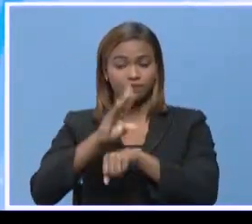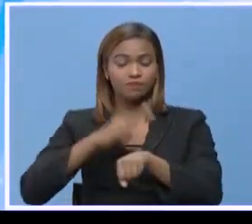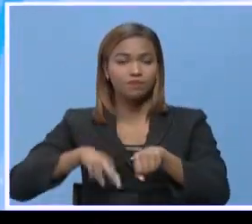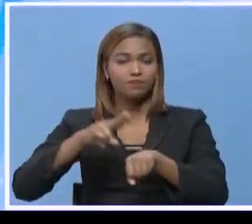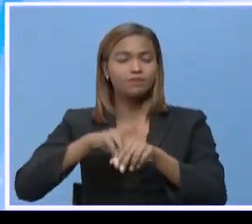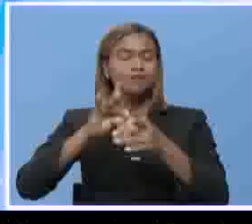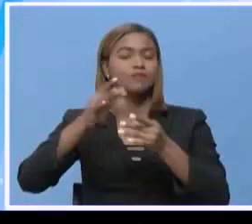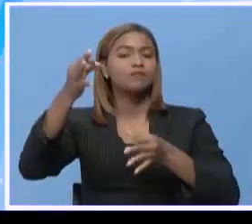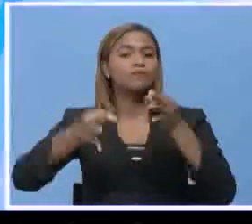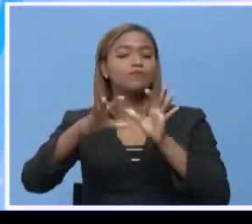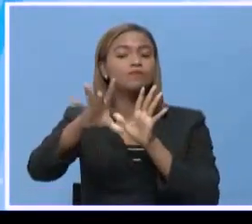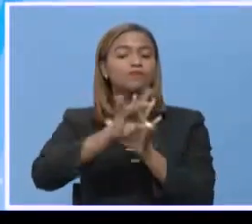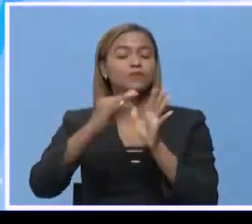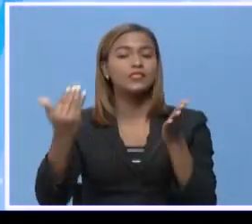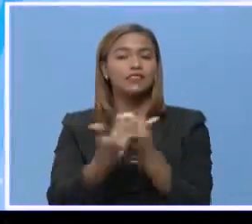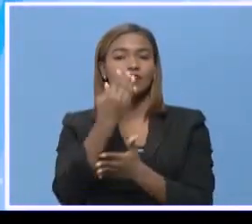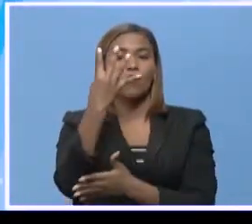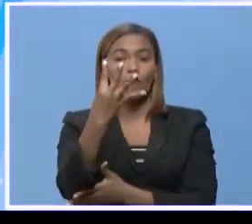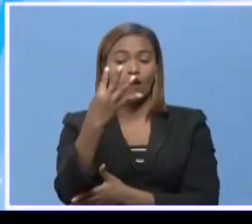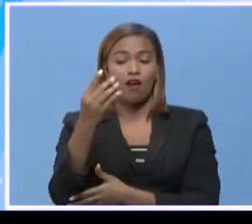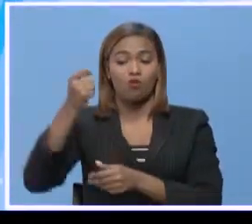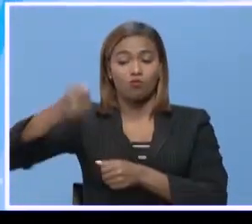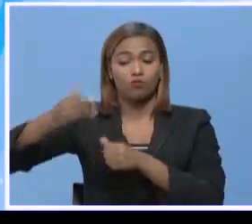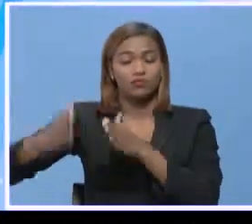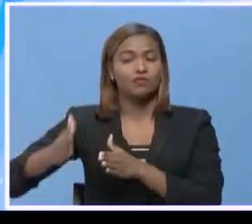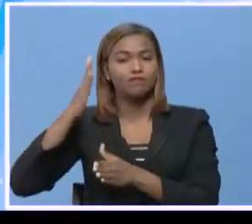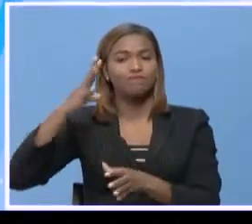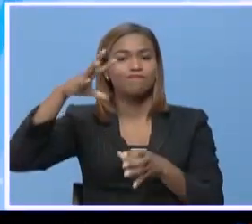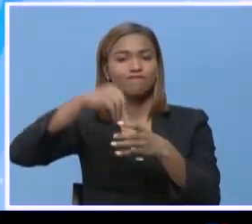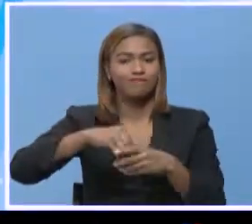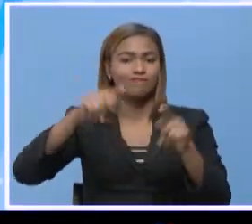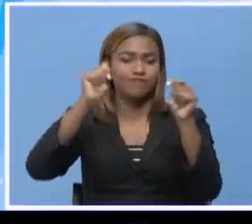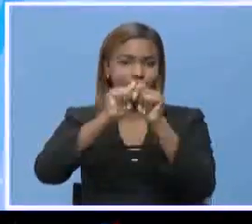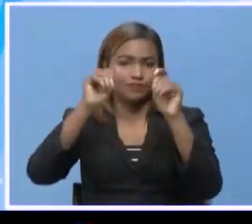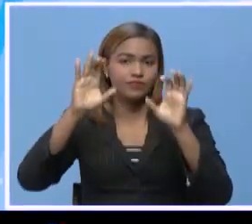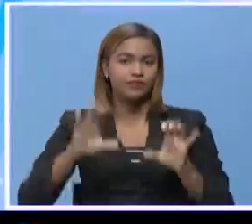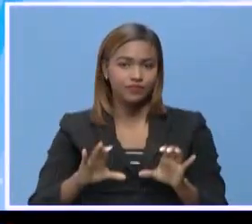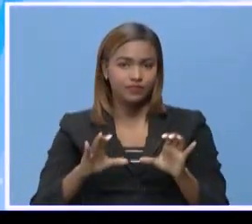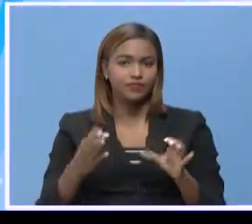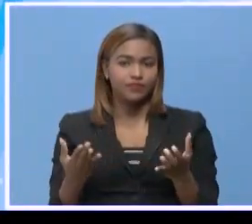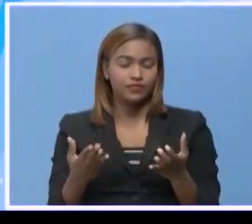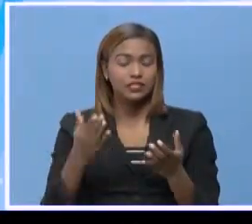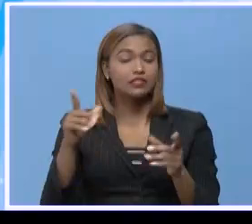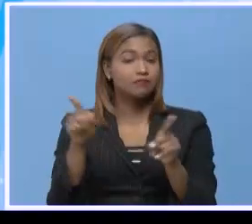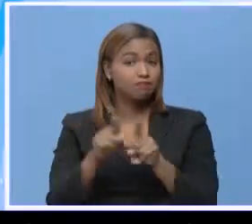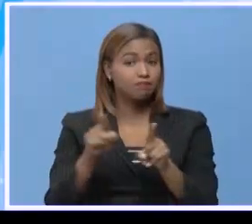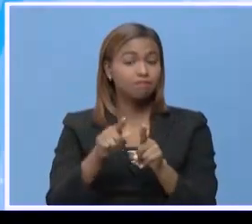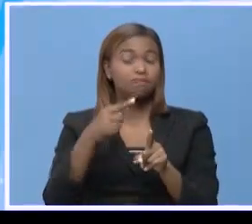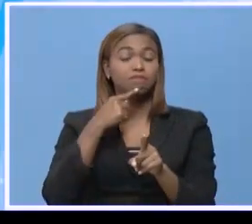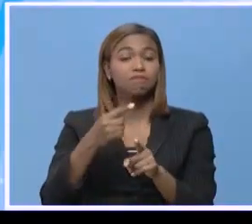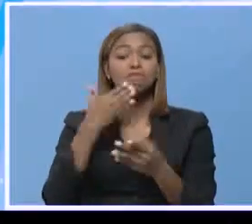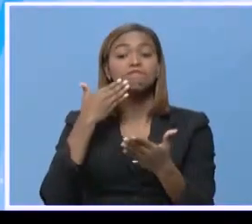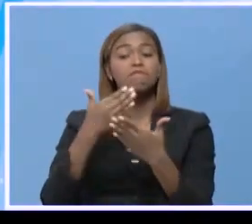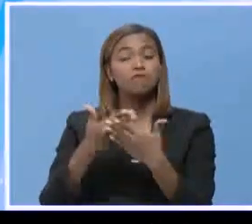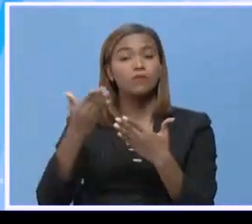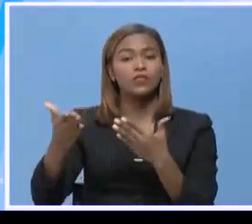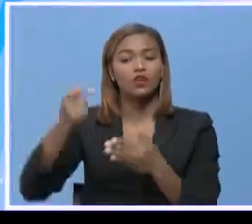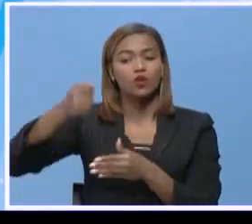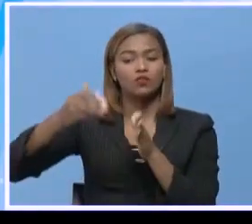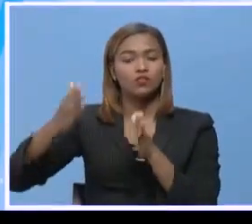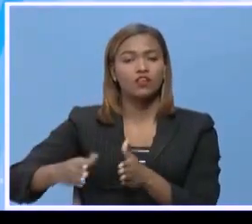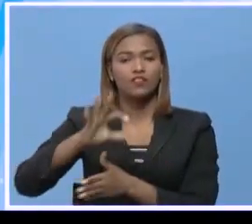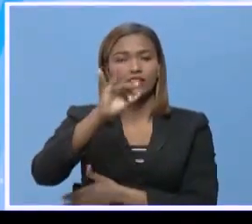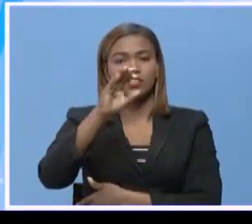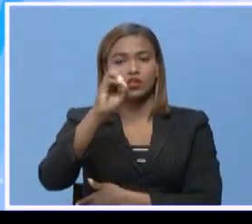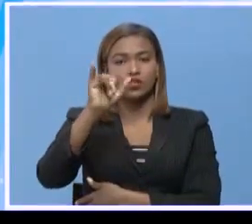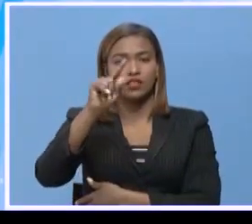de la Magistratura escogió a los 4 jueces que ocuparán las vacantes en el Tribunal Constitucional. Además, ratificó al juez Francisco Ortega en